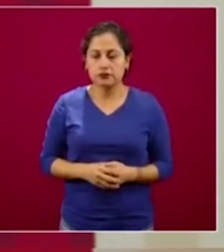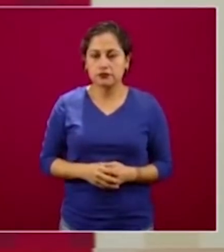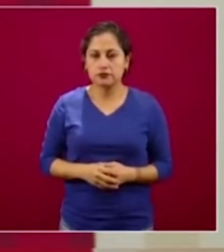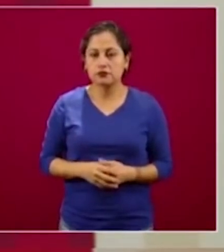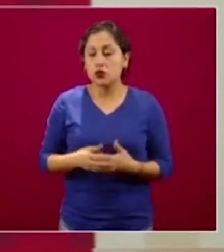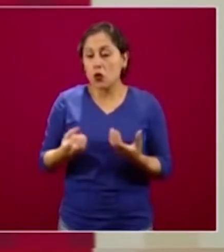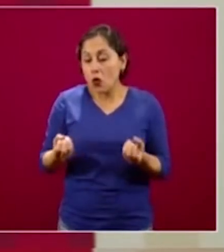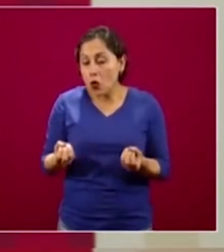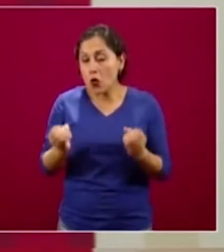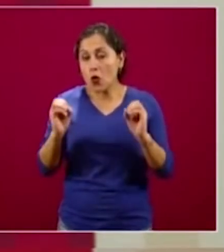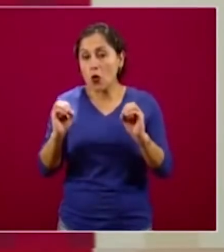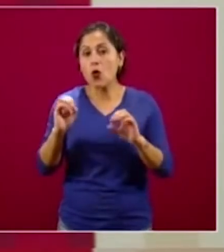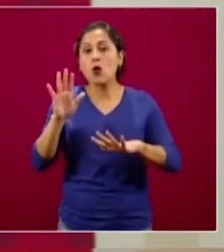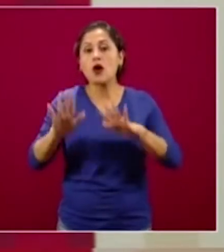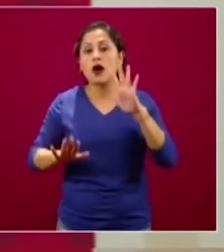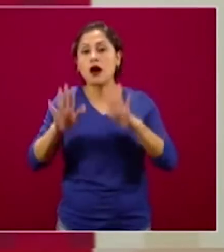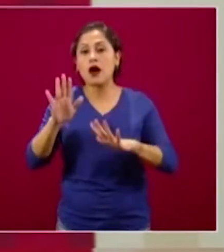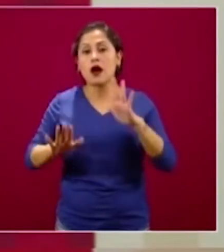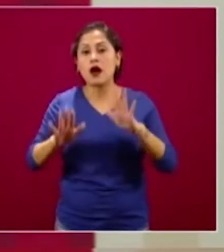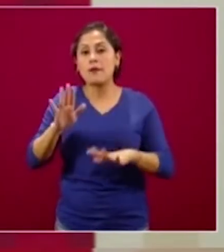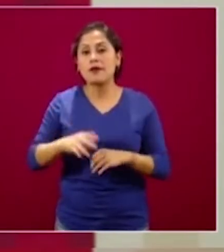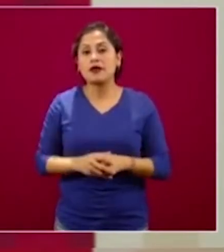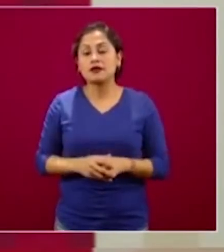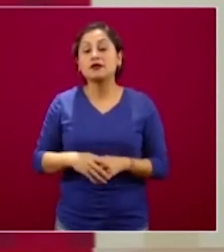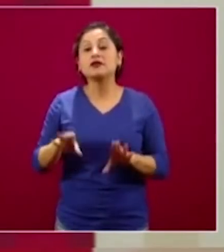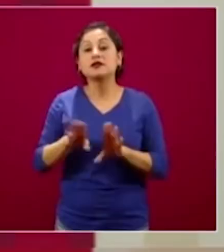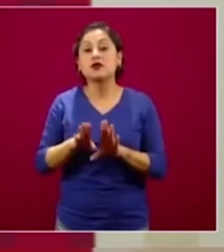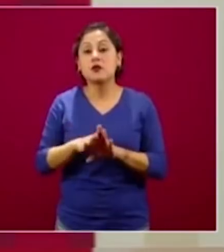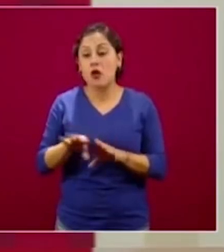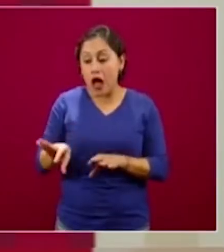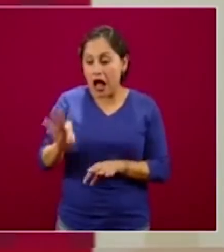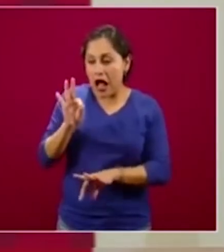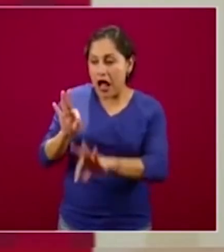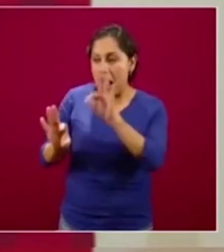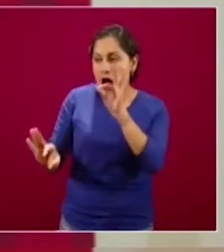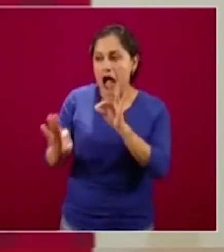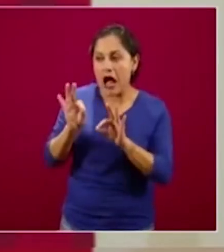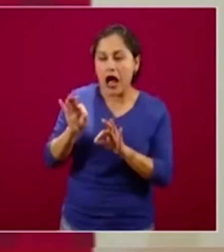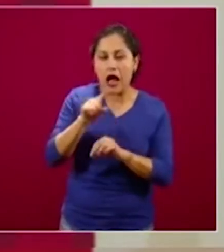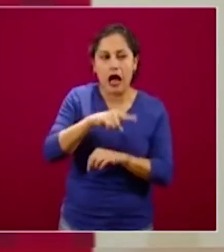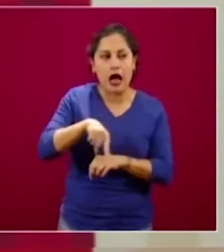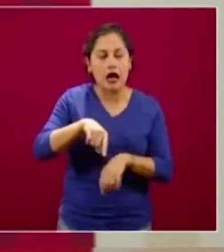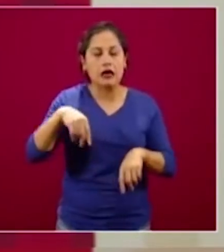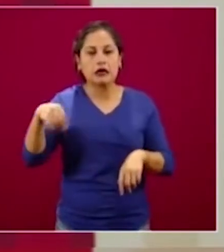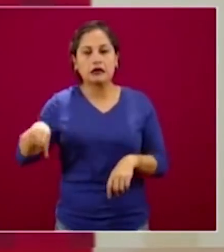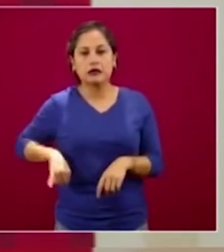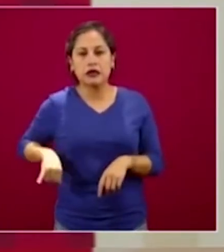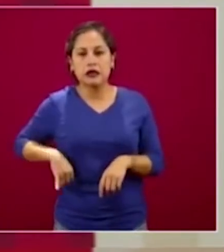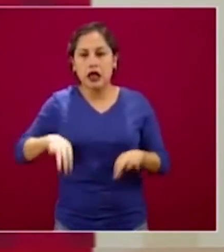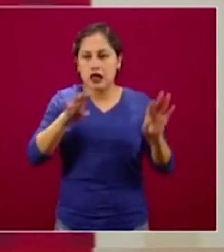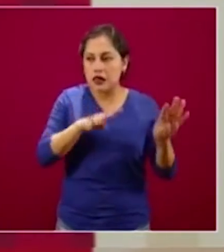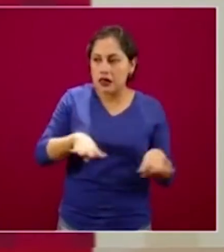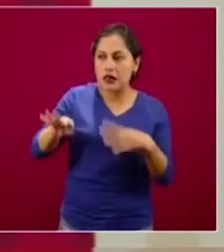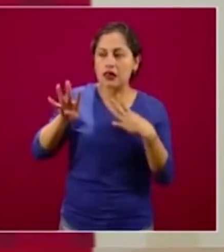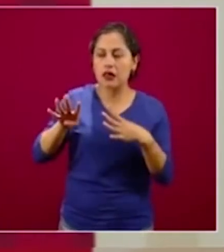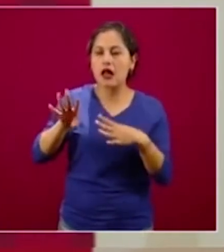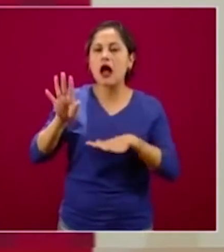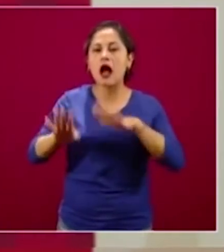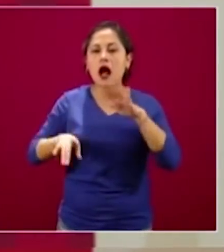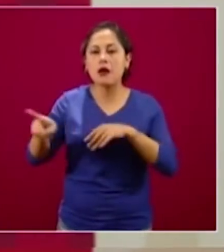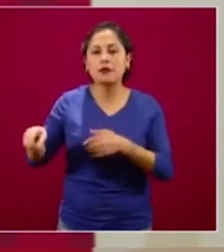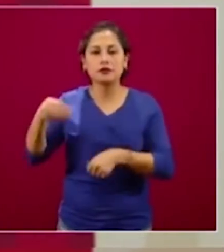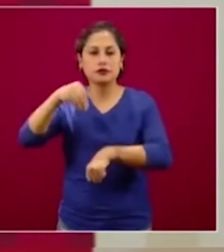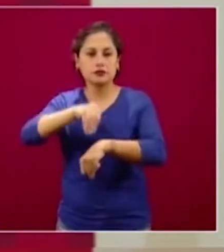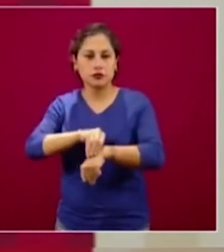Y a veces, entre ese ánimo de destacar elementos que llamen la atención hacia ese medio en particular, se usan frases que